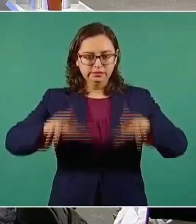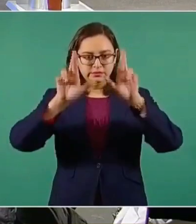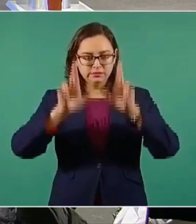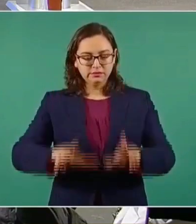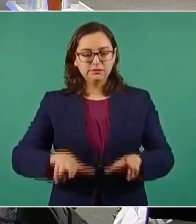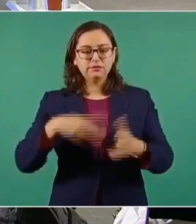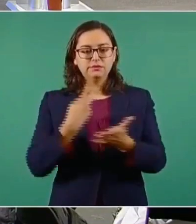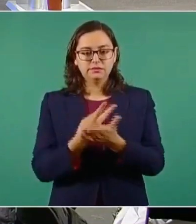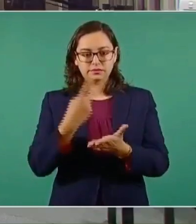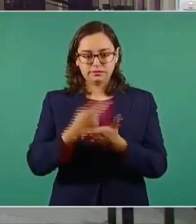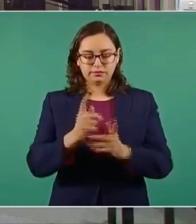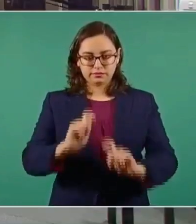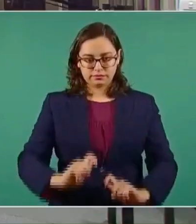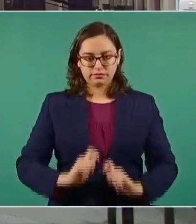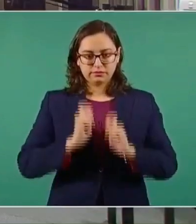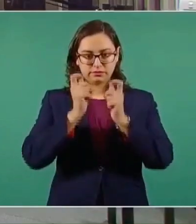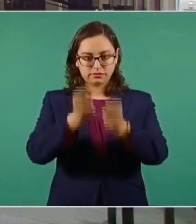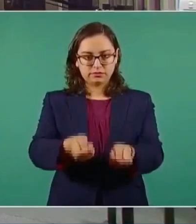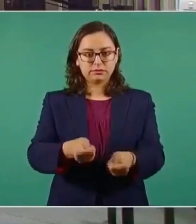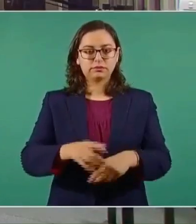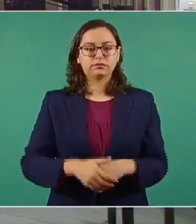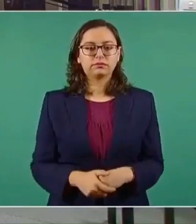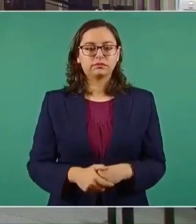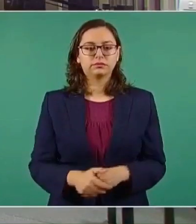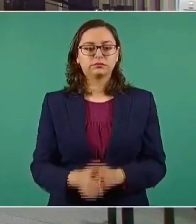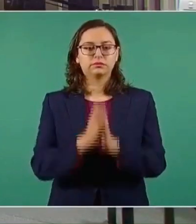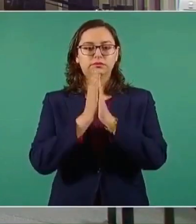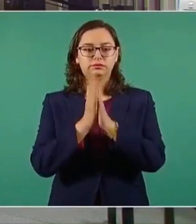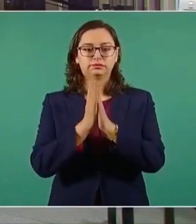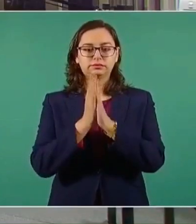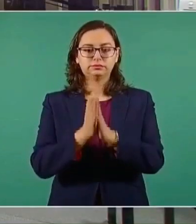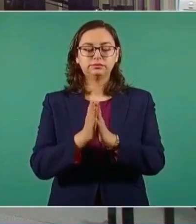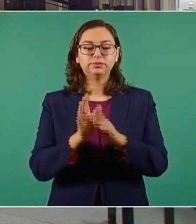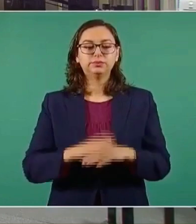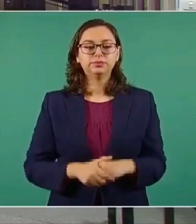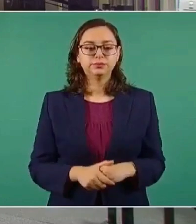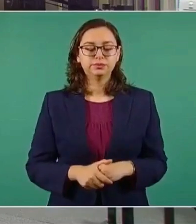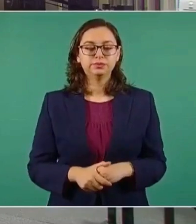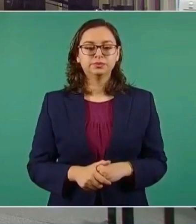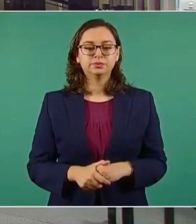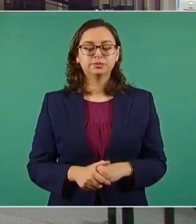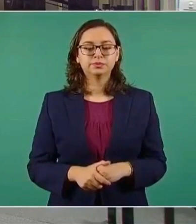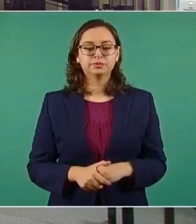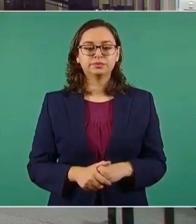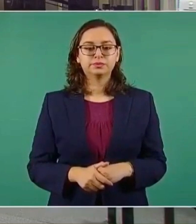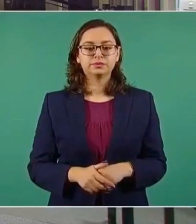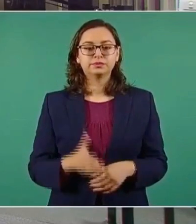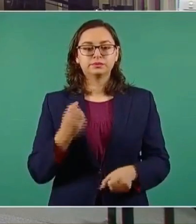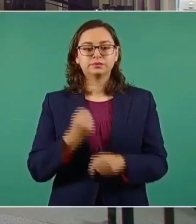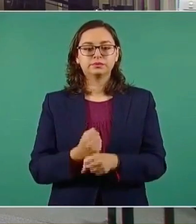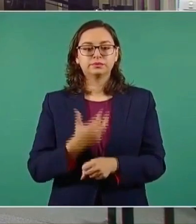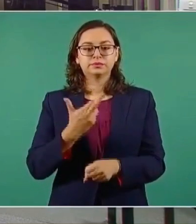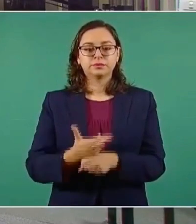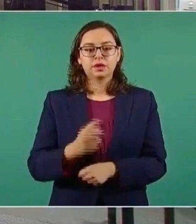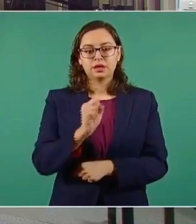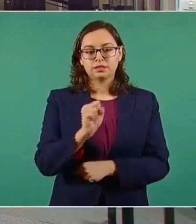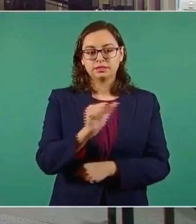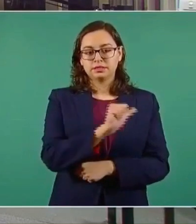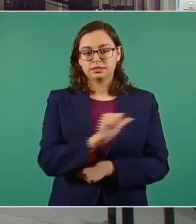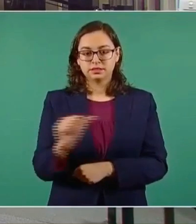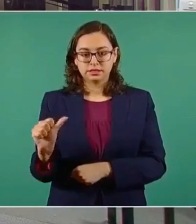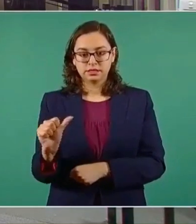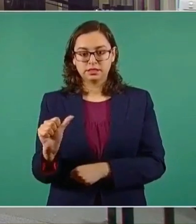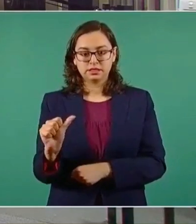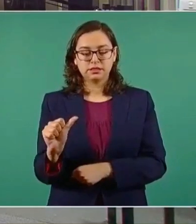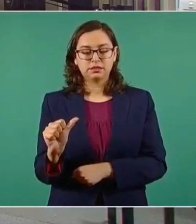la condecoración Miguel Hidalgo. Por favor, por parte de la Secretaría de Salud, la siguiente, por favor,